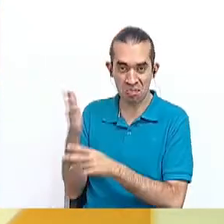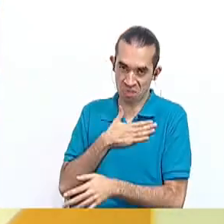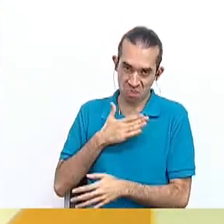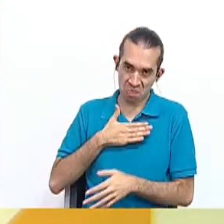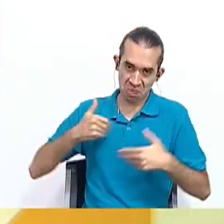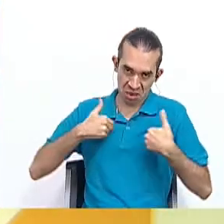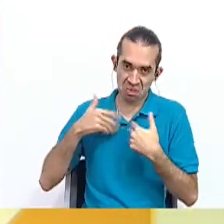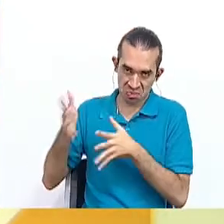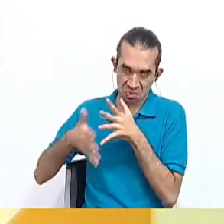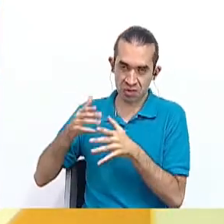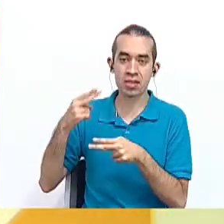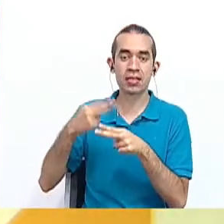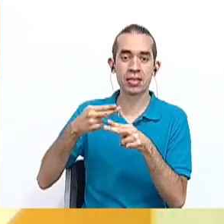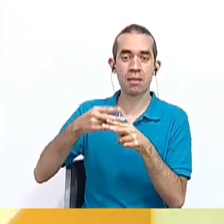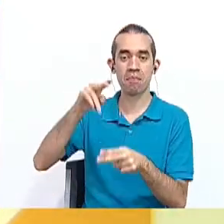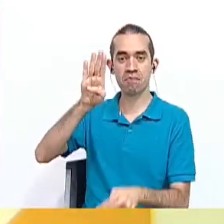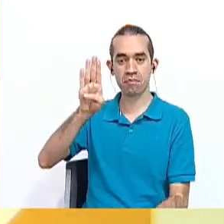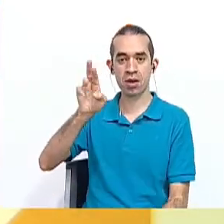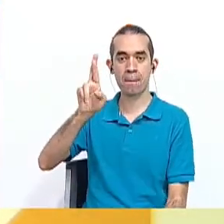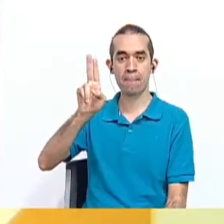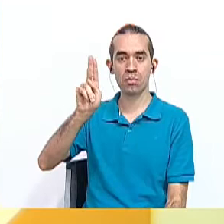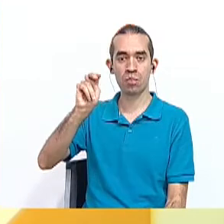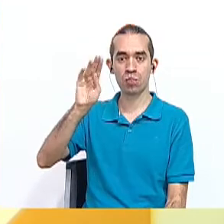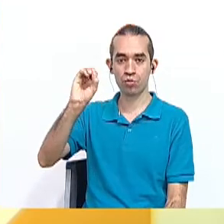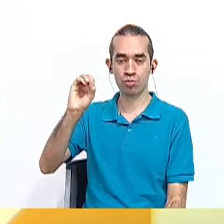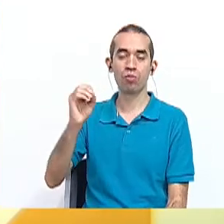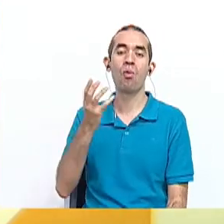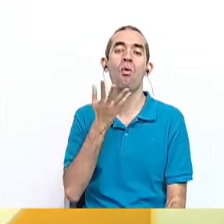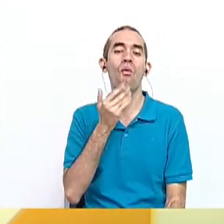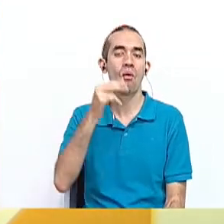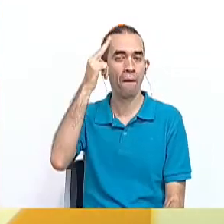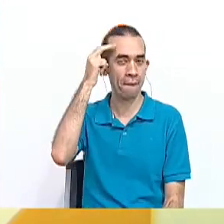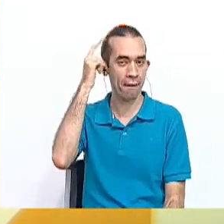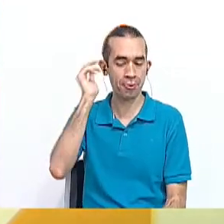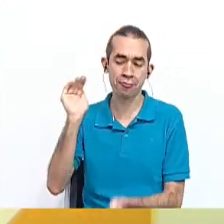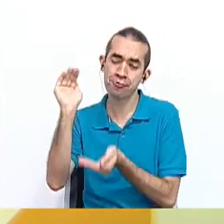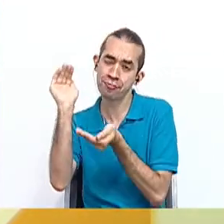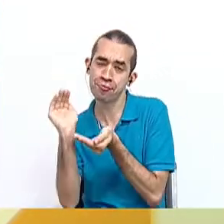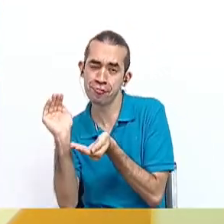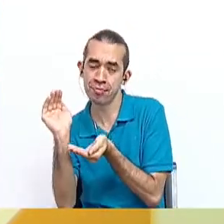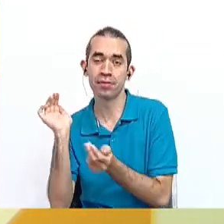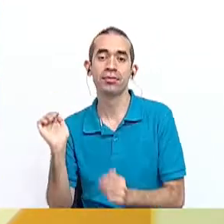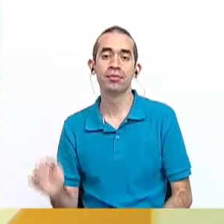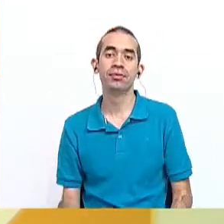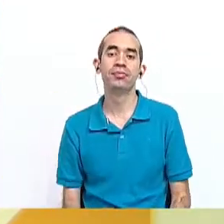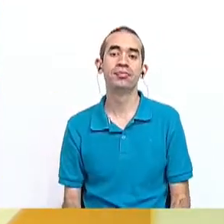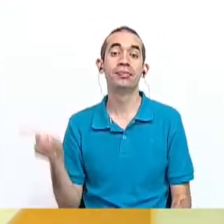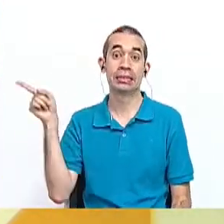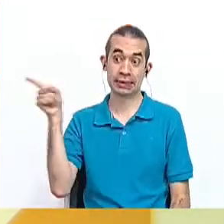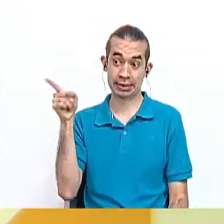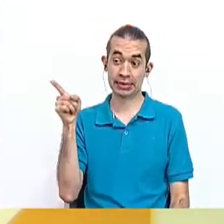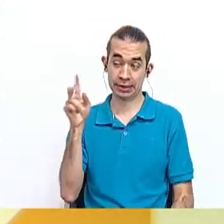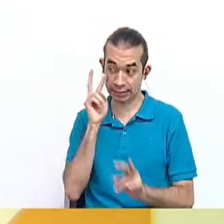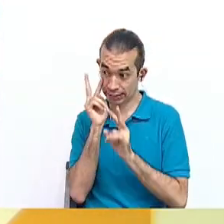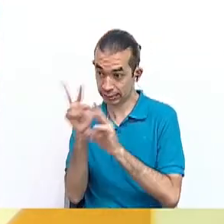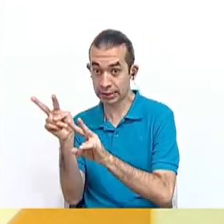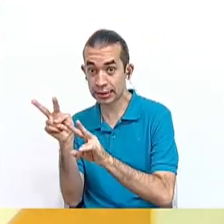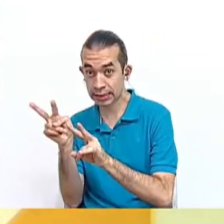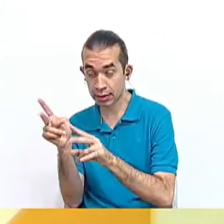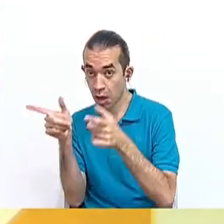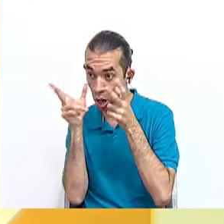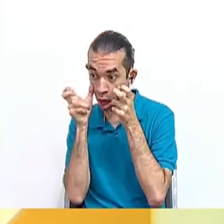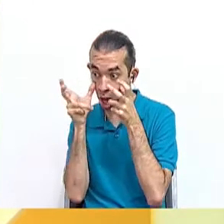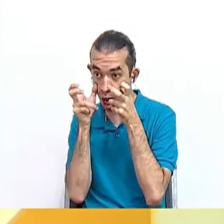mía, se llama Bruno. Y Bruno es de color negro y es pequeño. Entonces, esas características que les